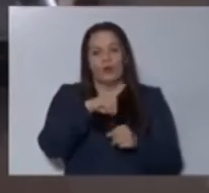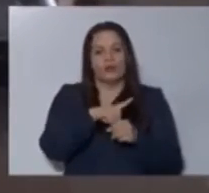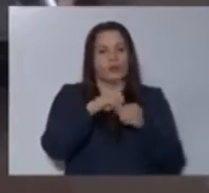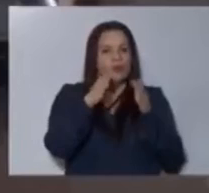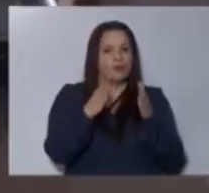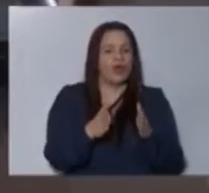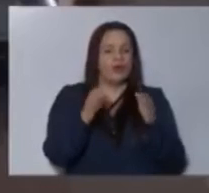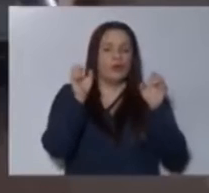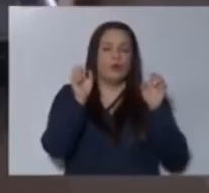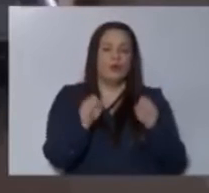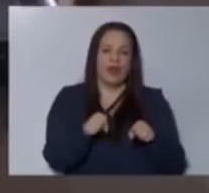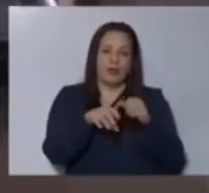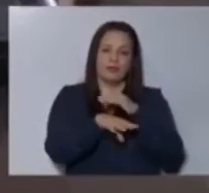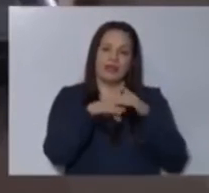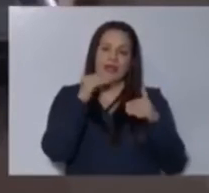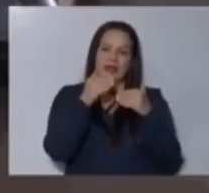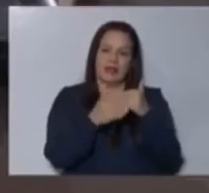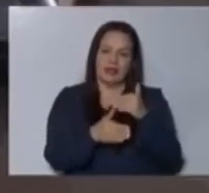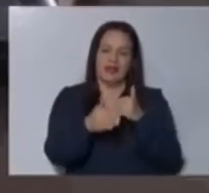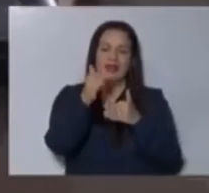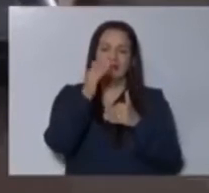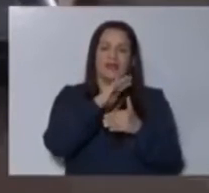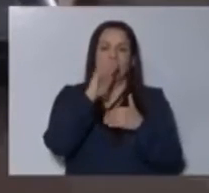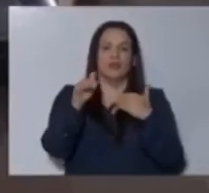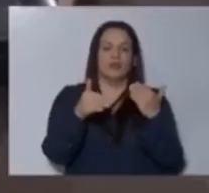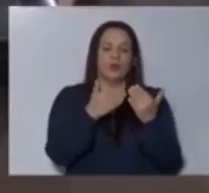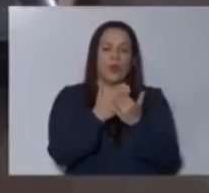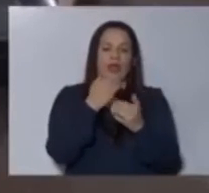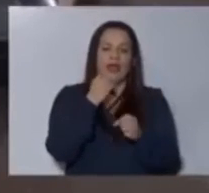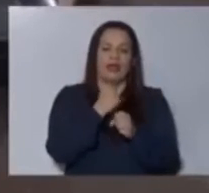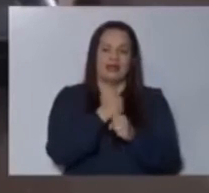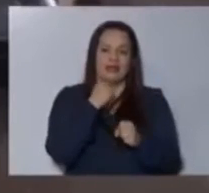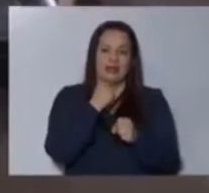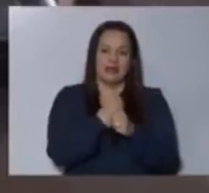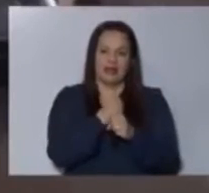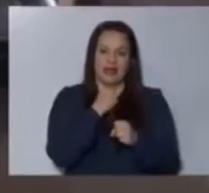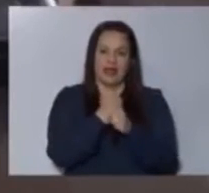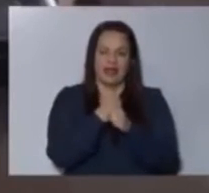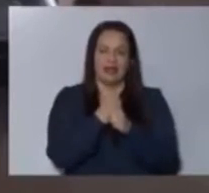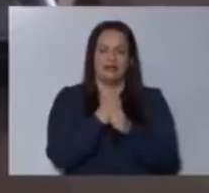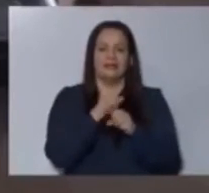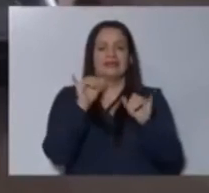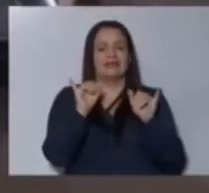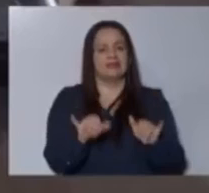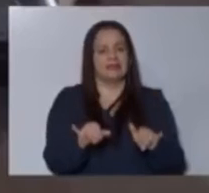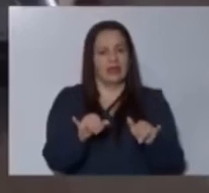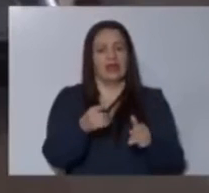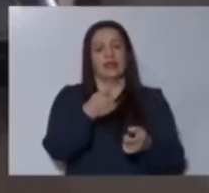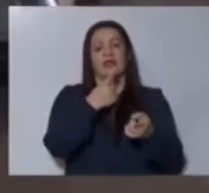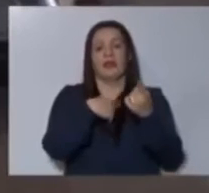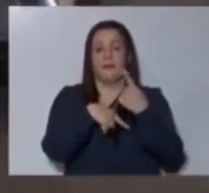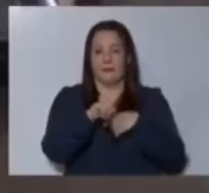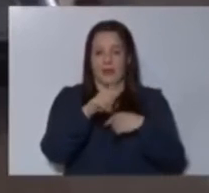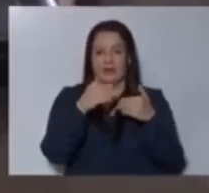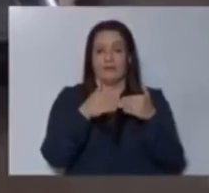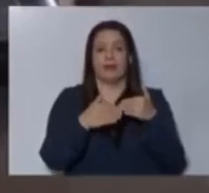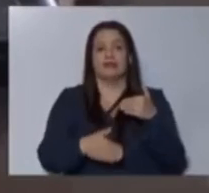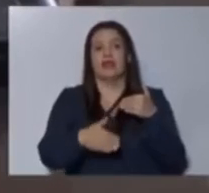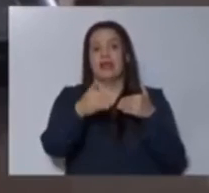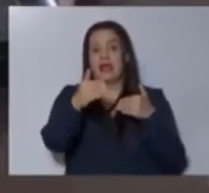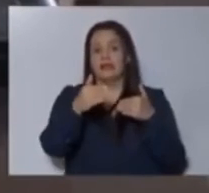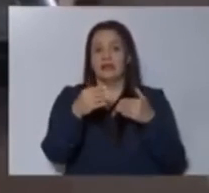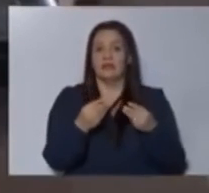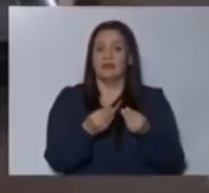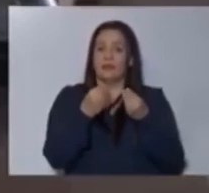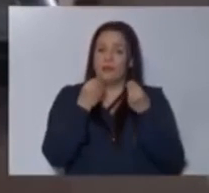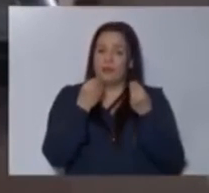diputados podamos sacar adelante toda la tarea que está y que viene por delante. Hay mucho por